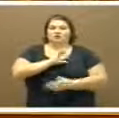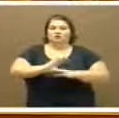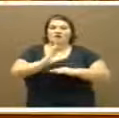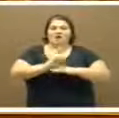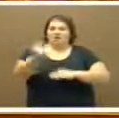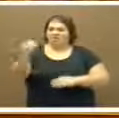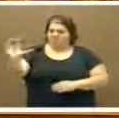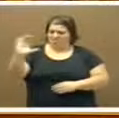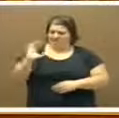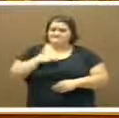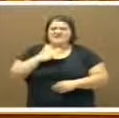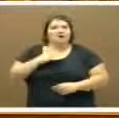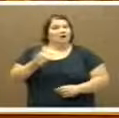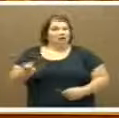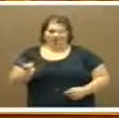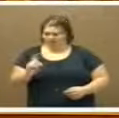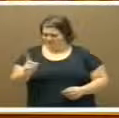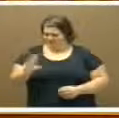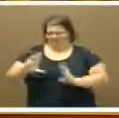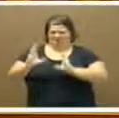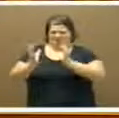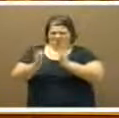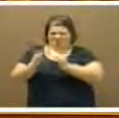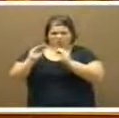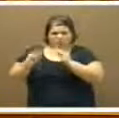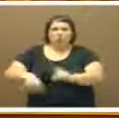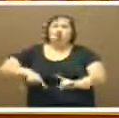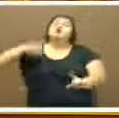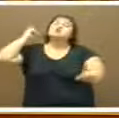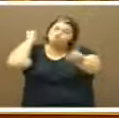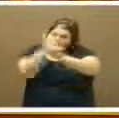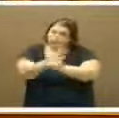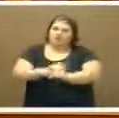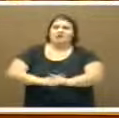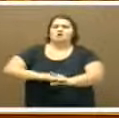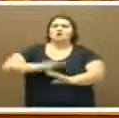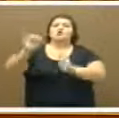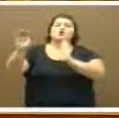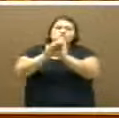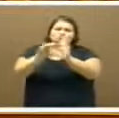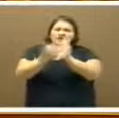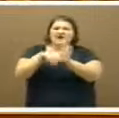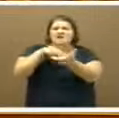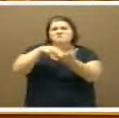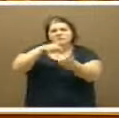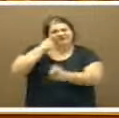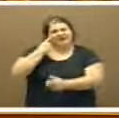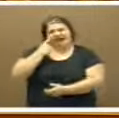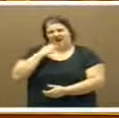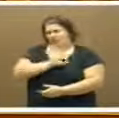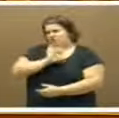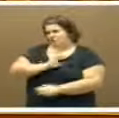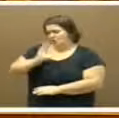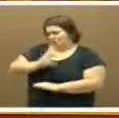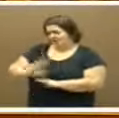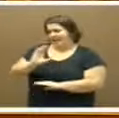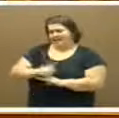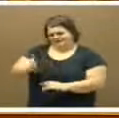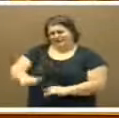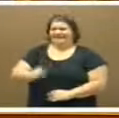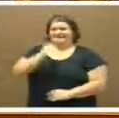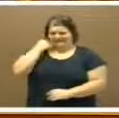ingresos. Pero si su partido puso un recurso al constitucional con el impuesto bancario, señor consejero, ¿cómo se atreva a